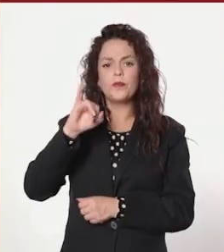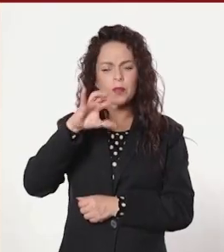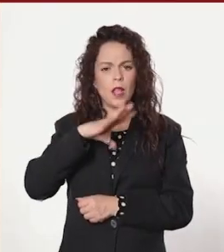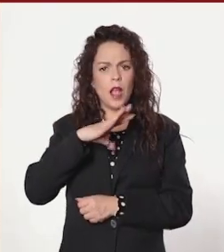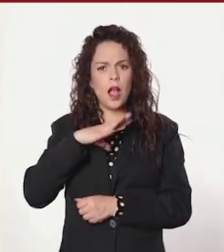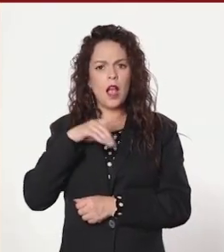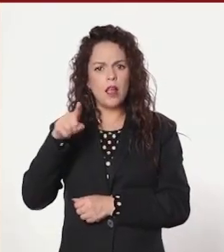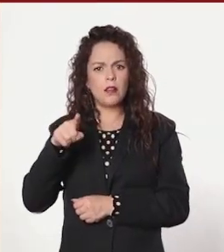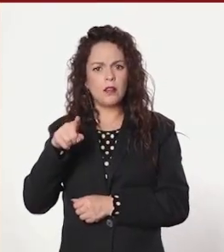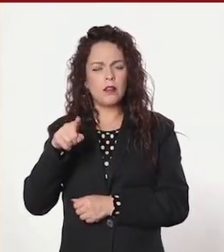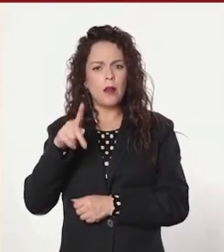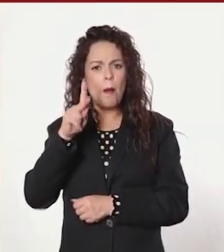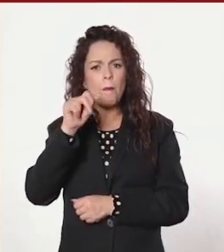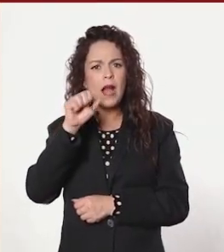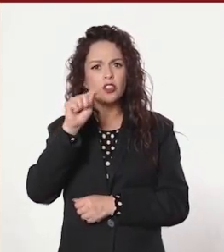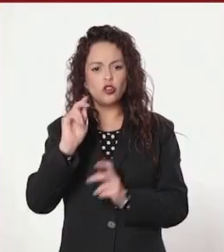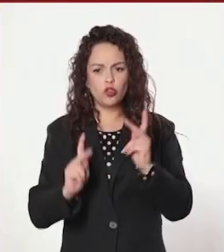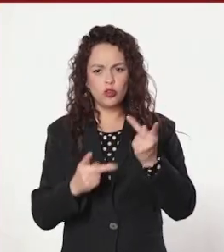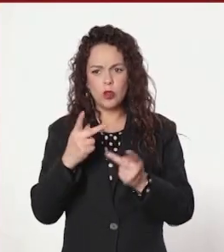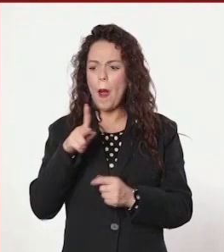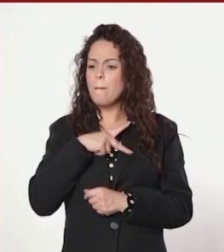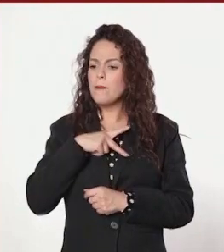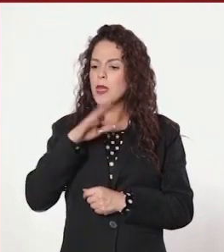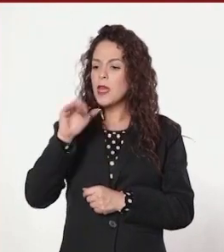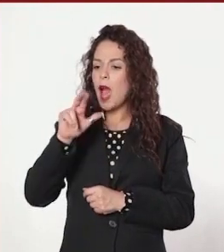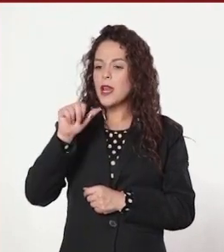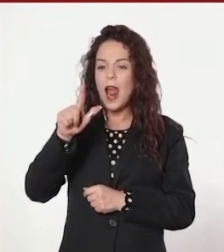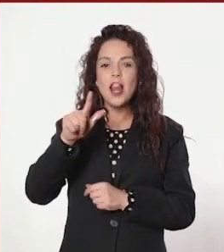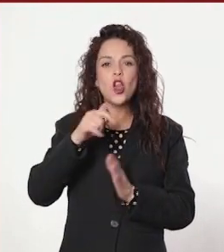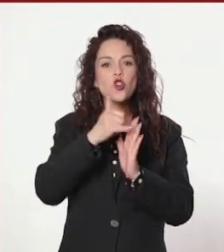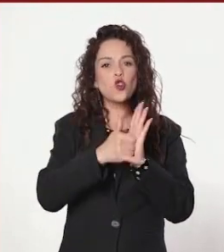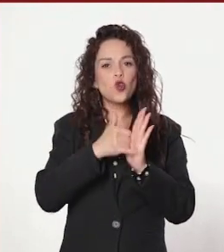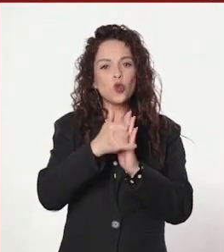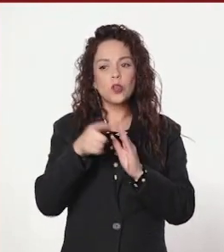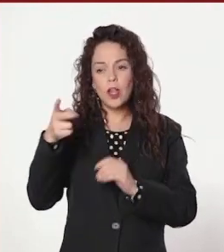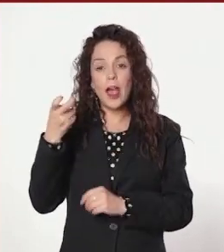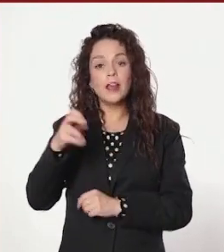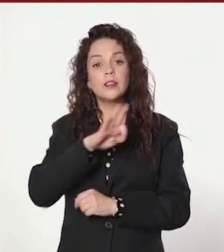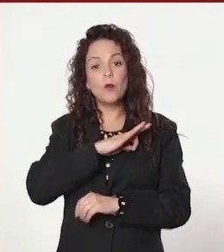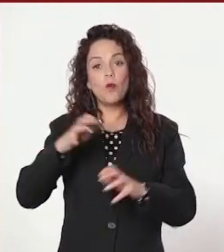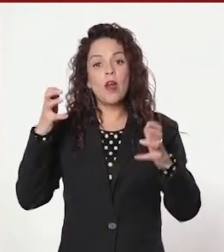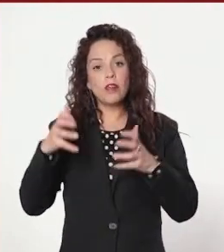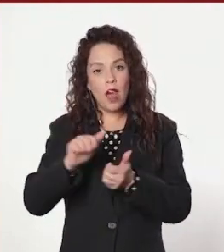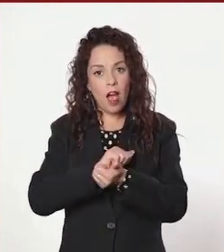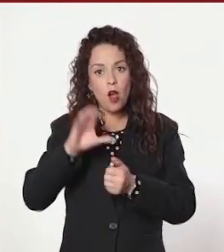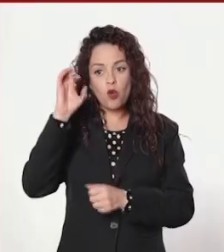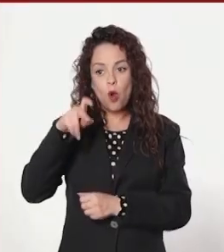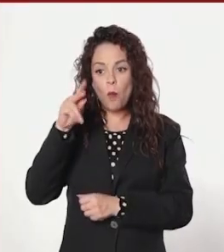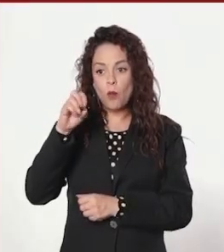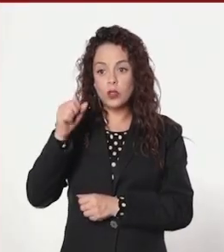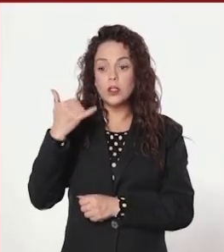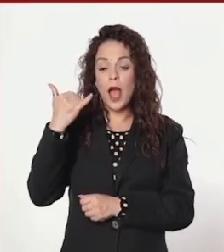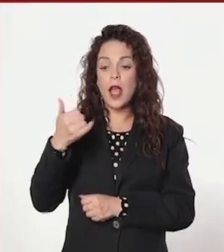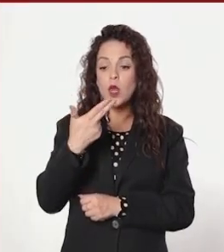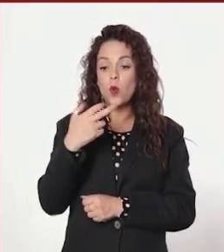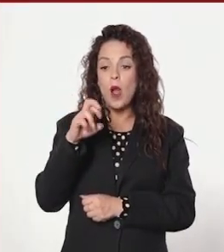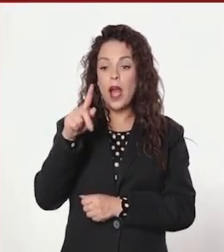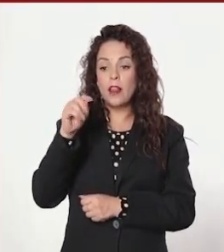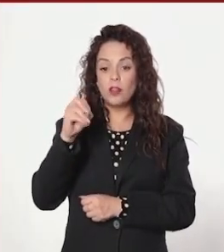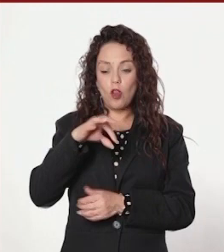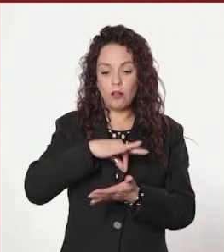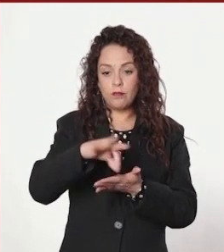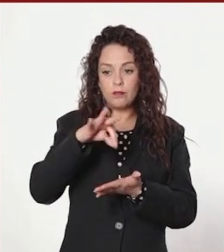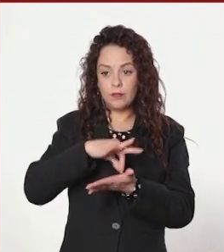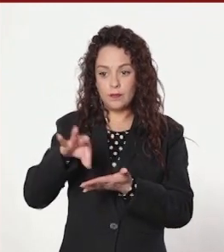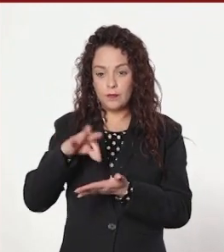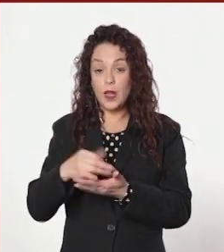un videíto en mi canal de YouTube. Con eso puedes hacer un huerto y con eso puedes hacer tu composta, ¿no? Ahí, ojo, claro, como estamos hablando de una